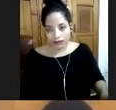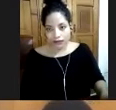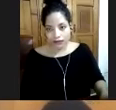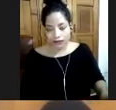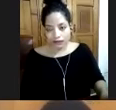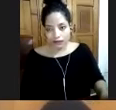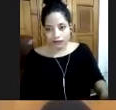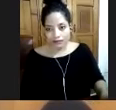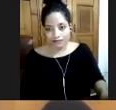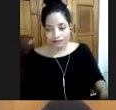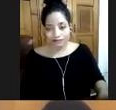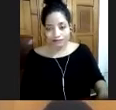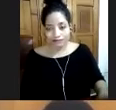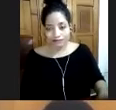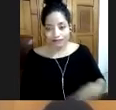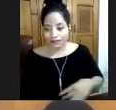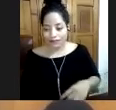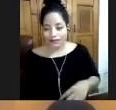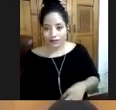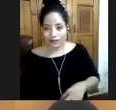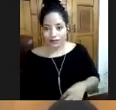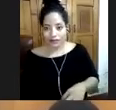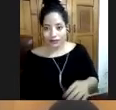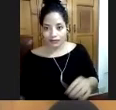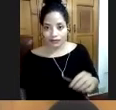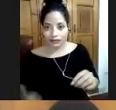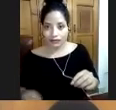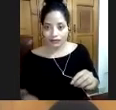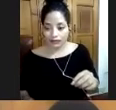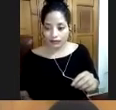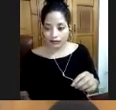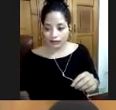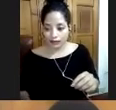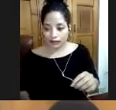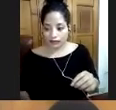estudio. De parte del mismo gobierno, como